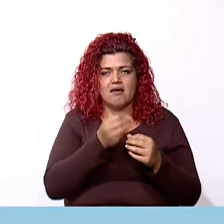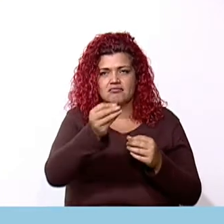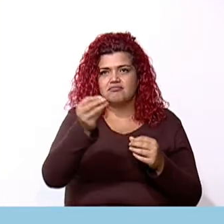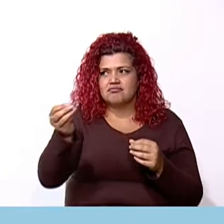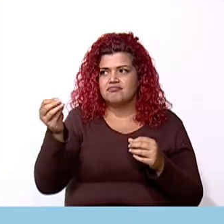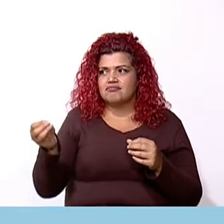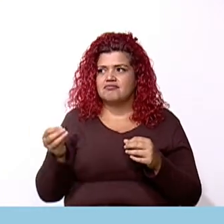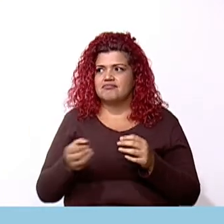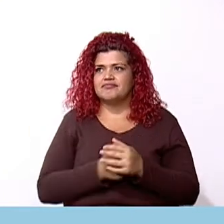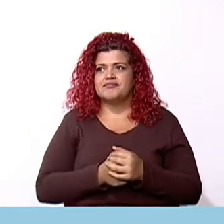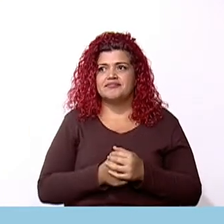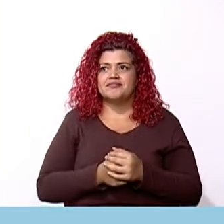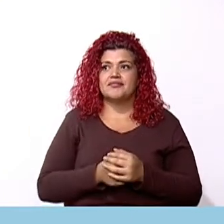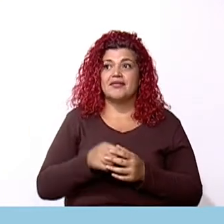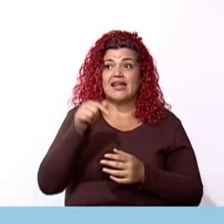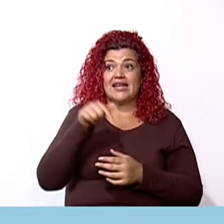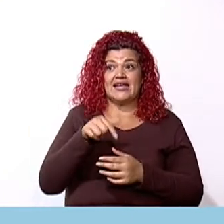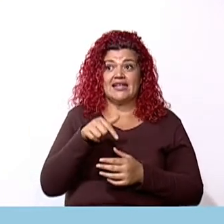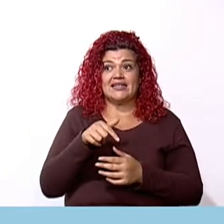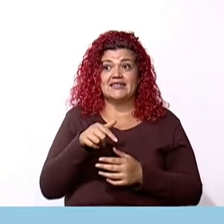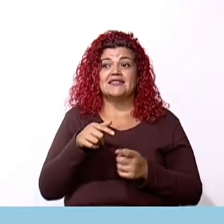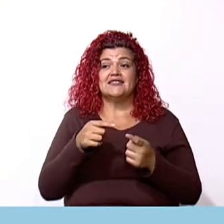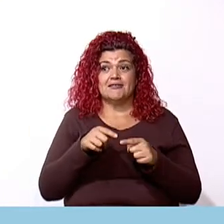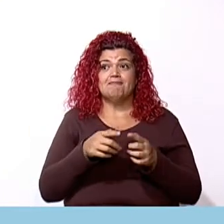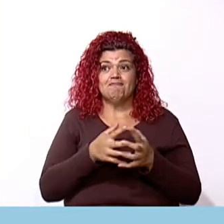repartir. En este caso,